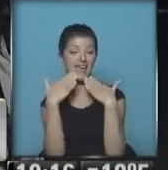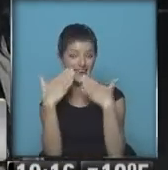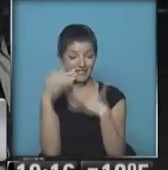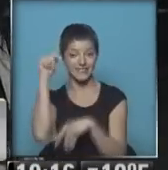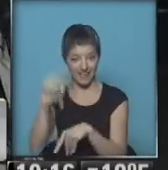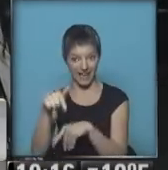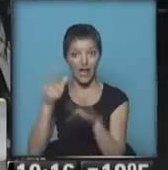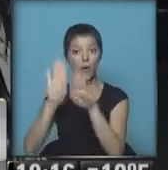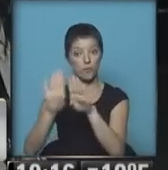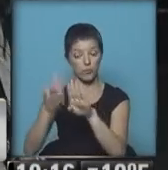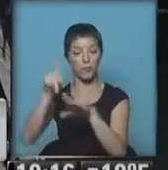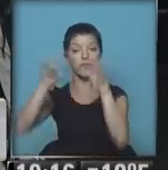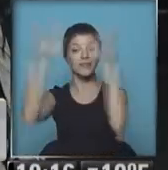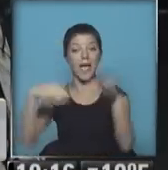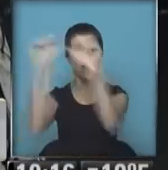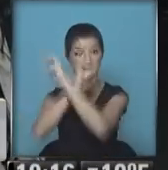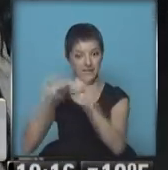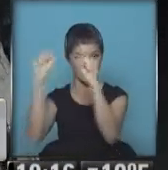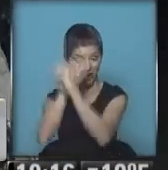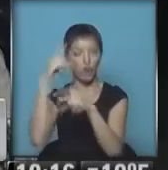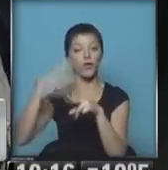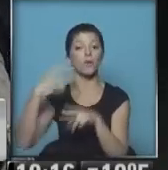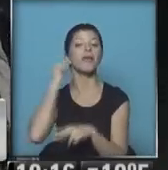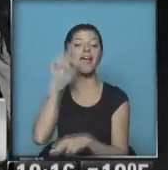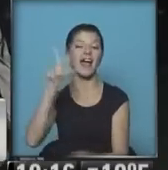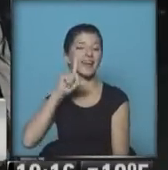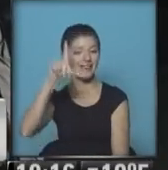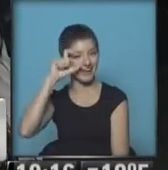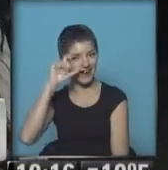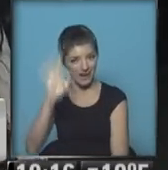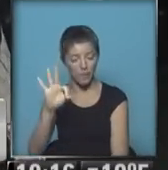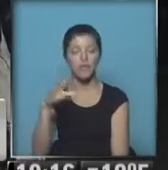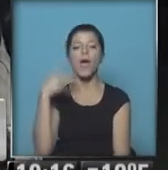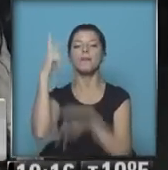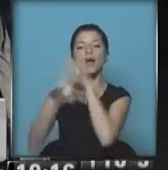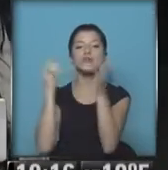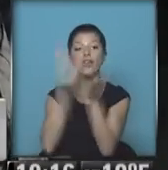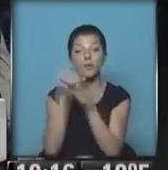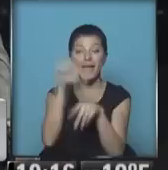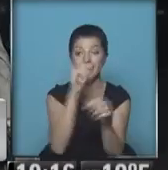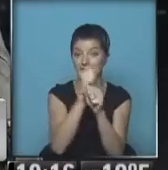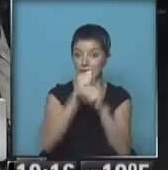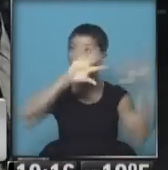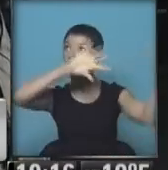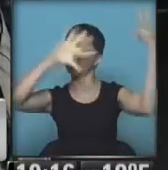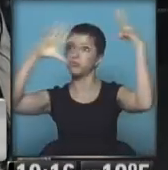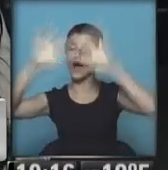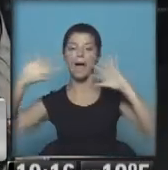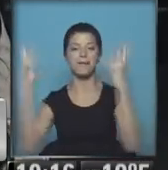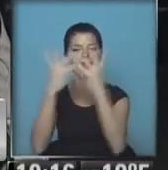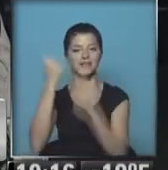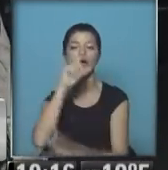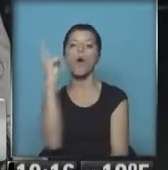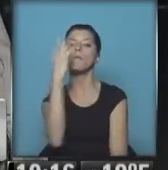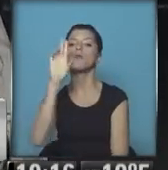Justamente en las puertas del planetario Galileo Galilei para darles más detalles acerca de esta misión espacial a Plutón, este planeta enano que recordemos